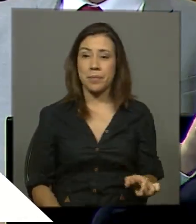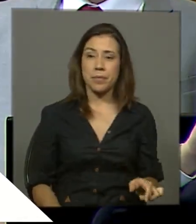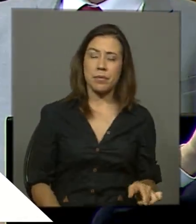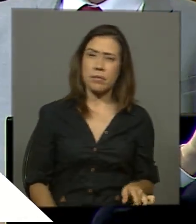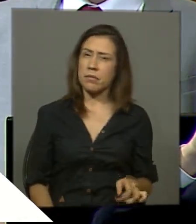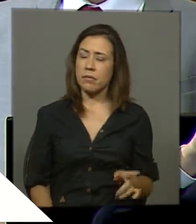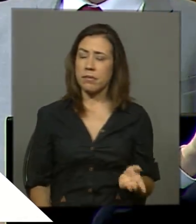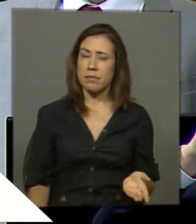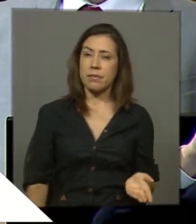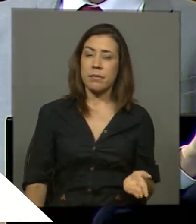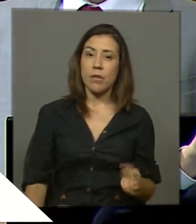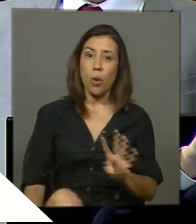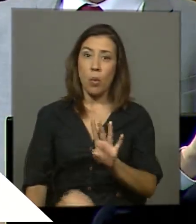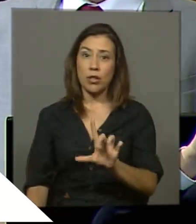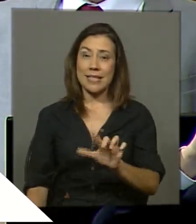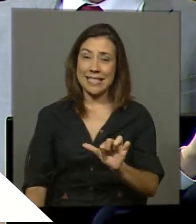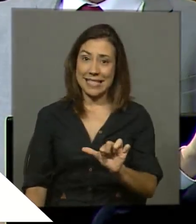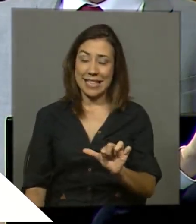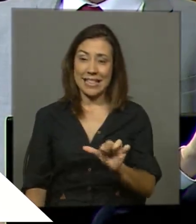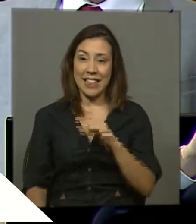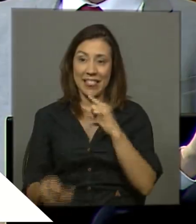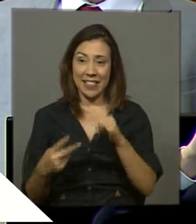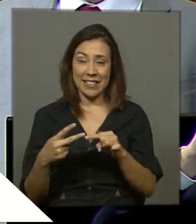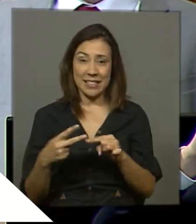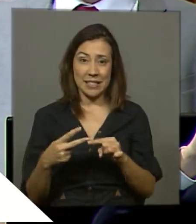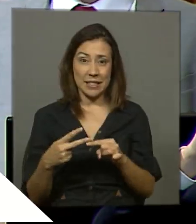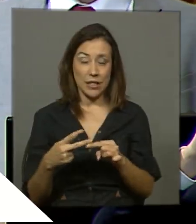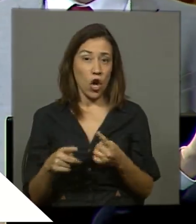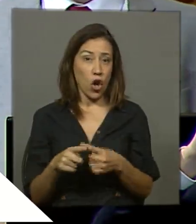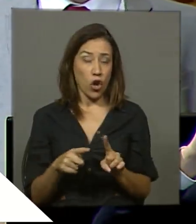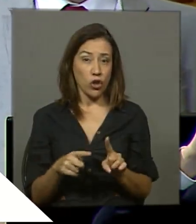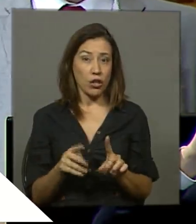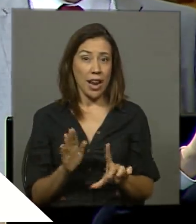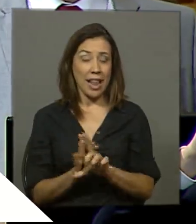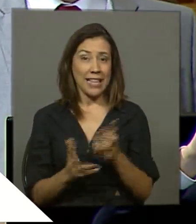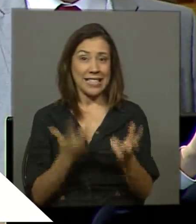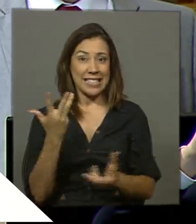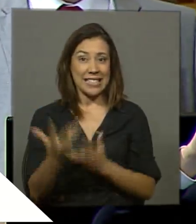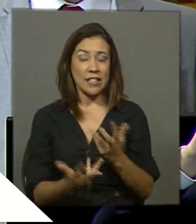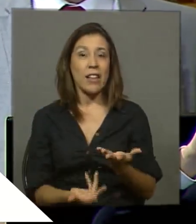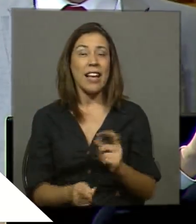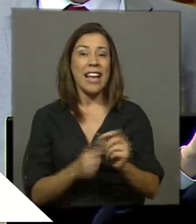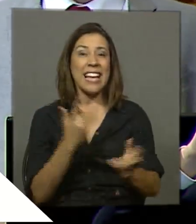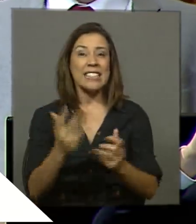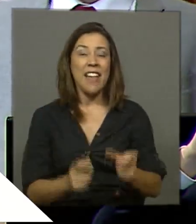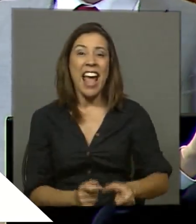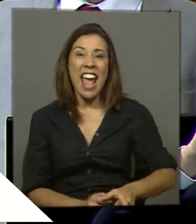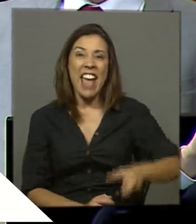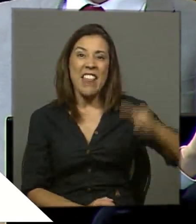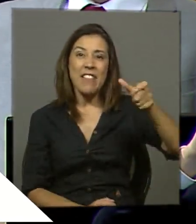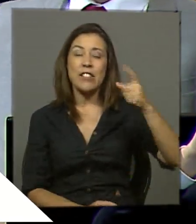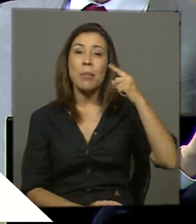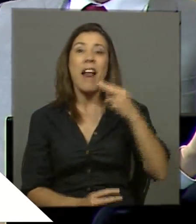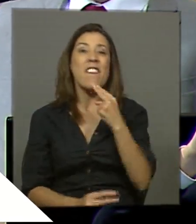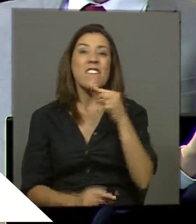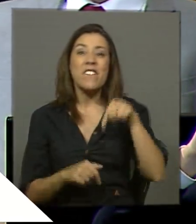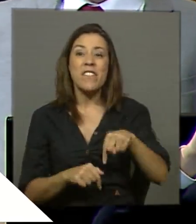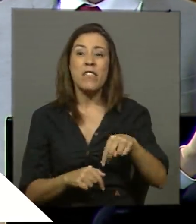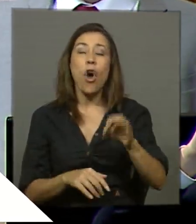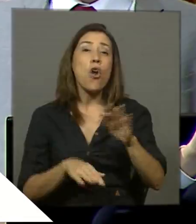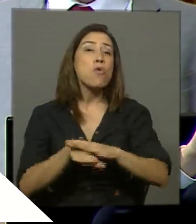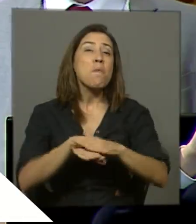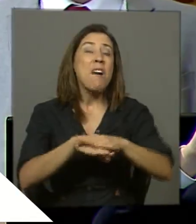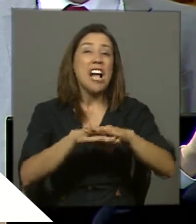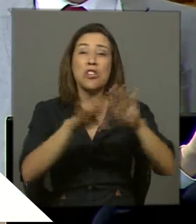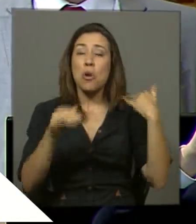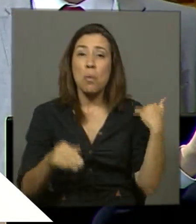sentido ministro el 476 se hace en otra referencia a la ley de incendio dice el que incendiar un edificio destinada a morada aunque no hubiese nadie